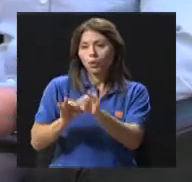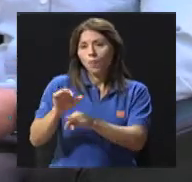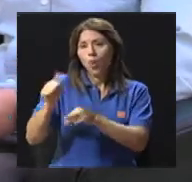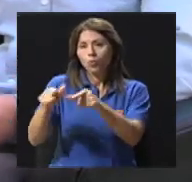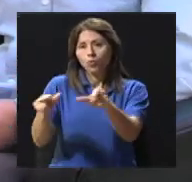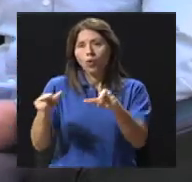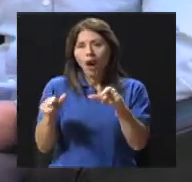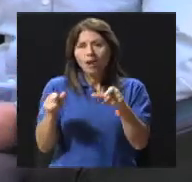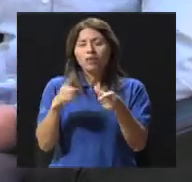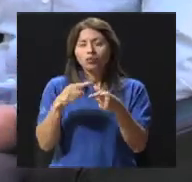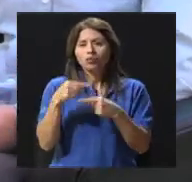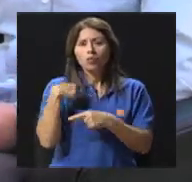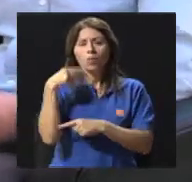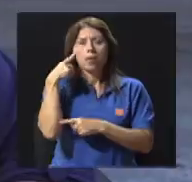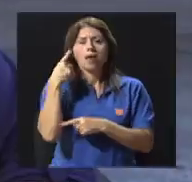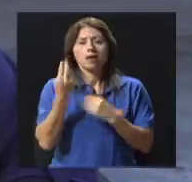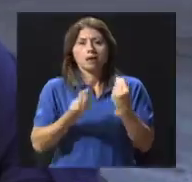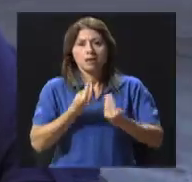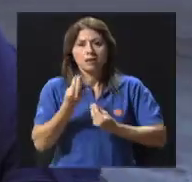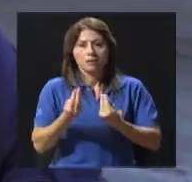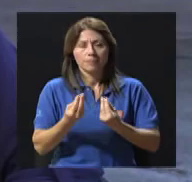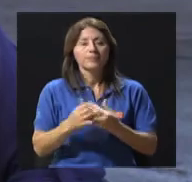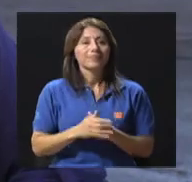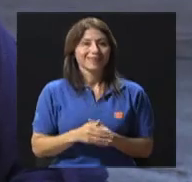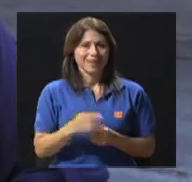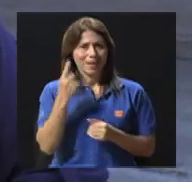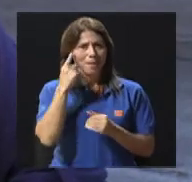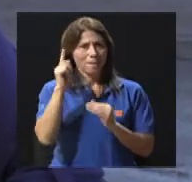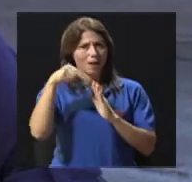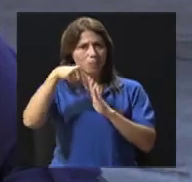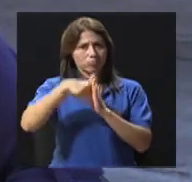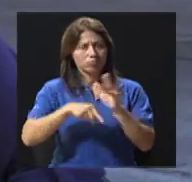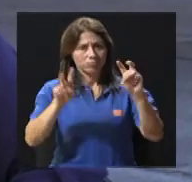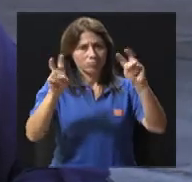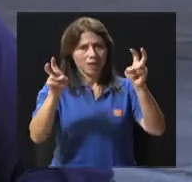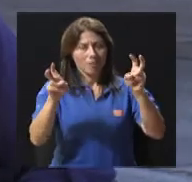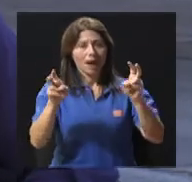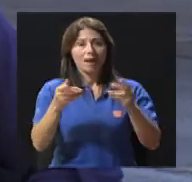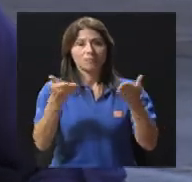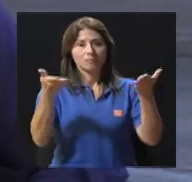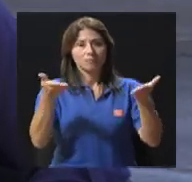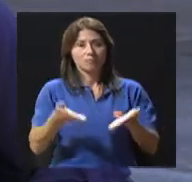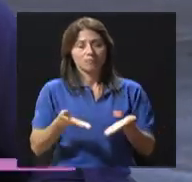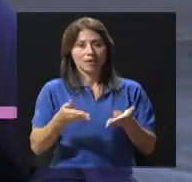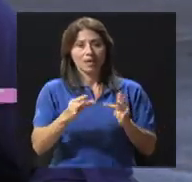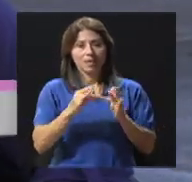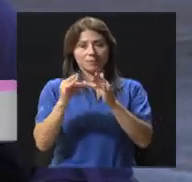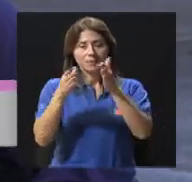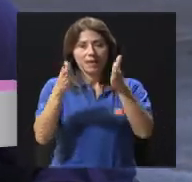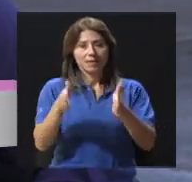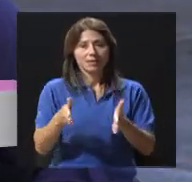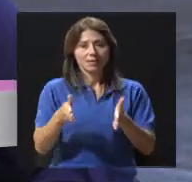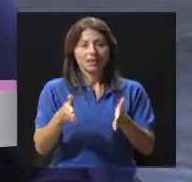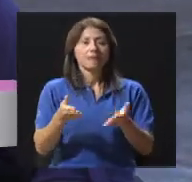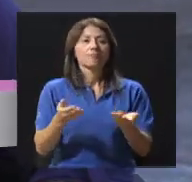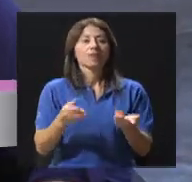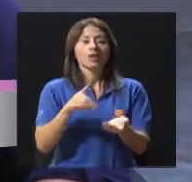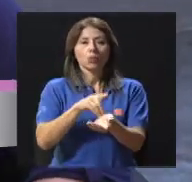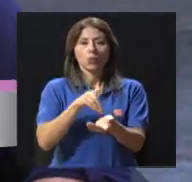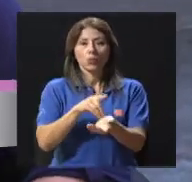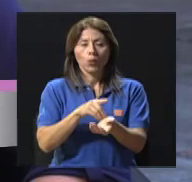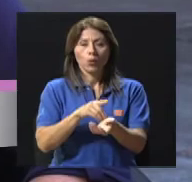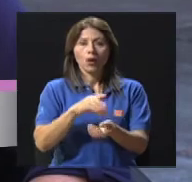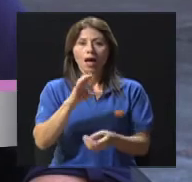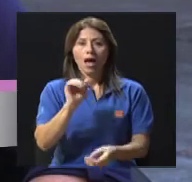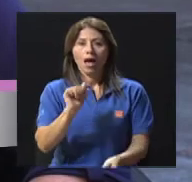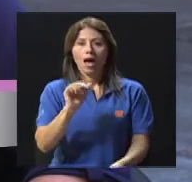tipo de preguntas surgen, ¿verdad? Y es que para poder profundizar más sobre este tema, contamos con la presencia del especialista. Se